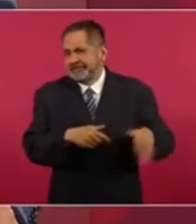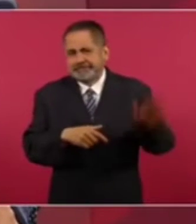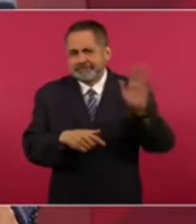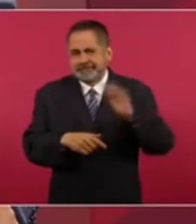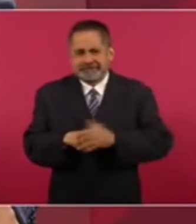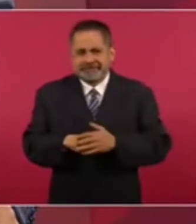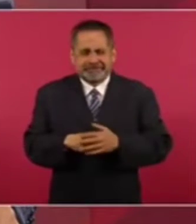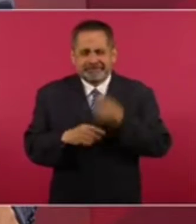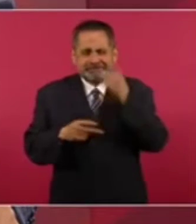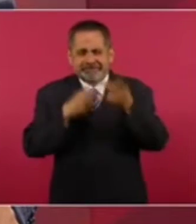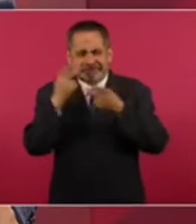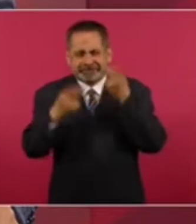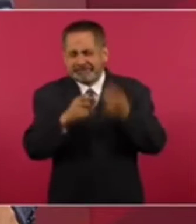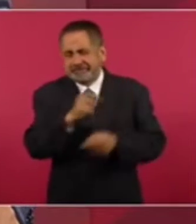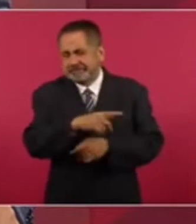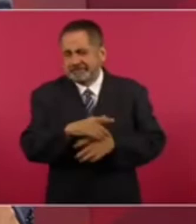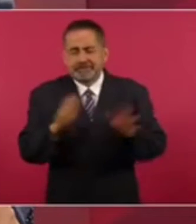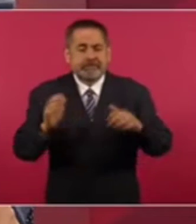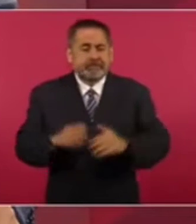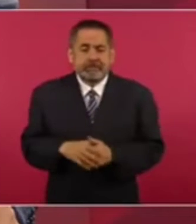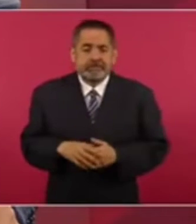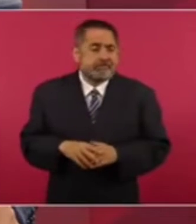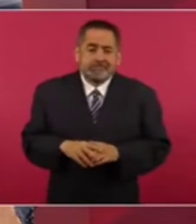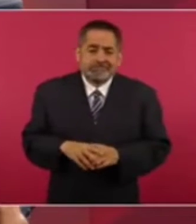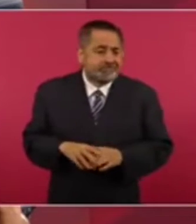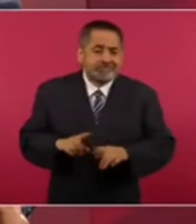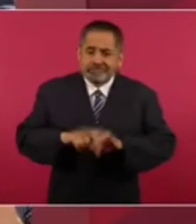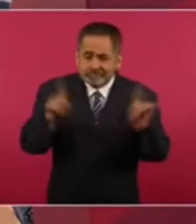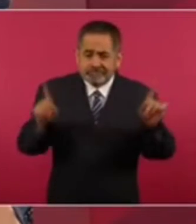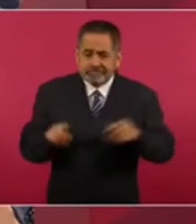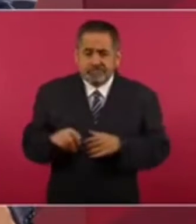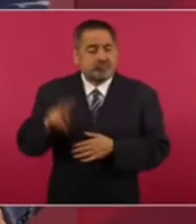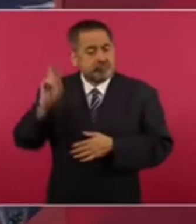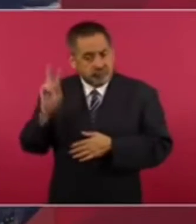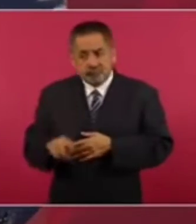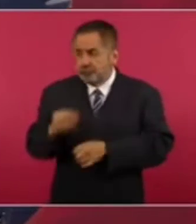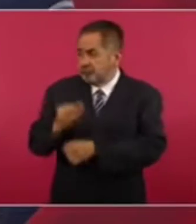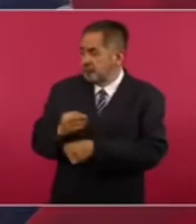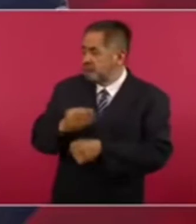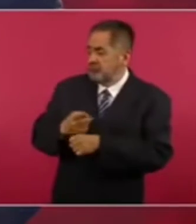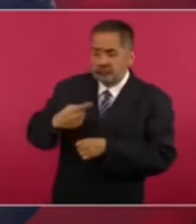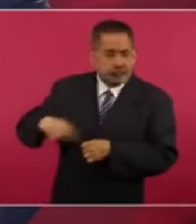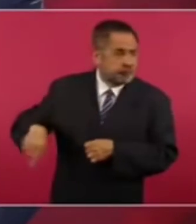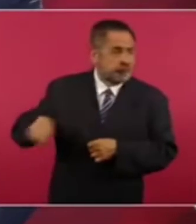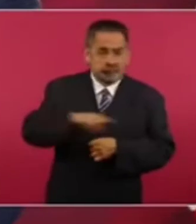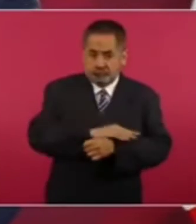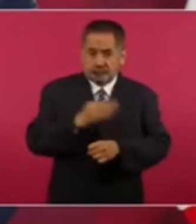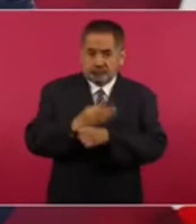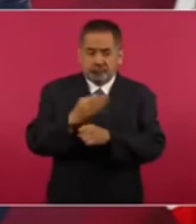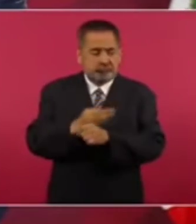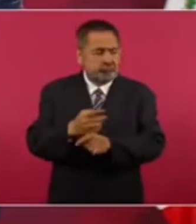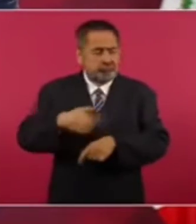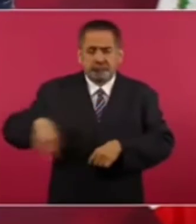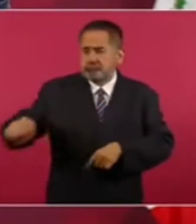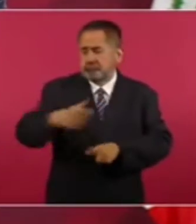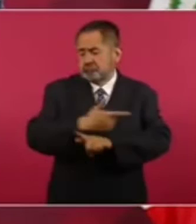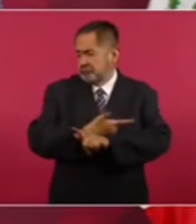por el estilo, cuando lo cierto es que se goza de libertad